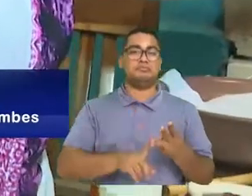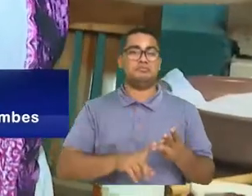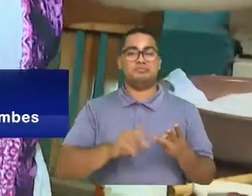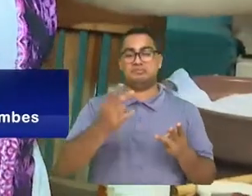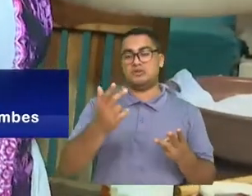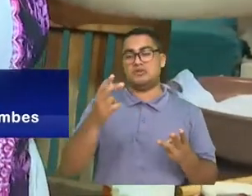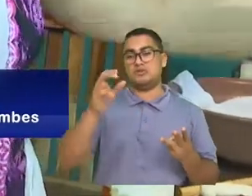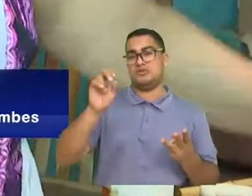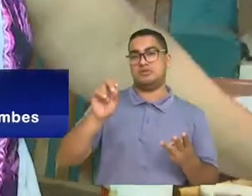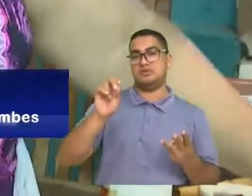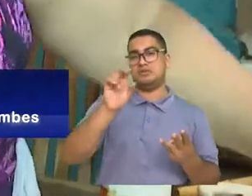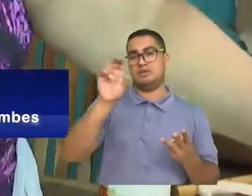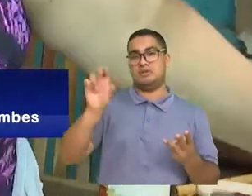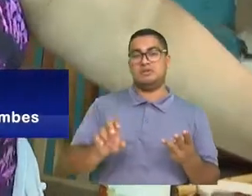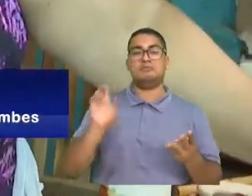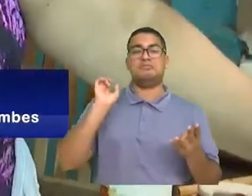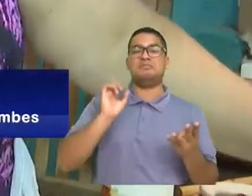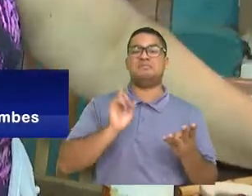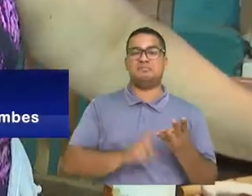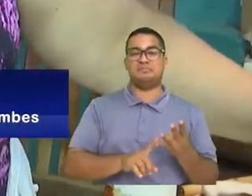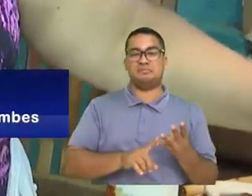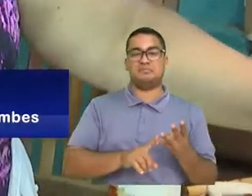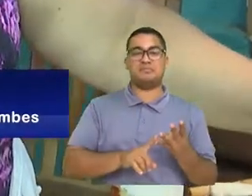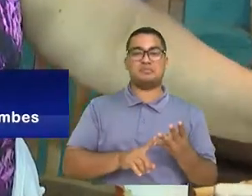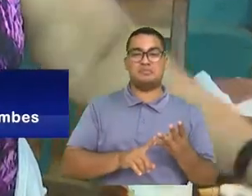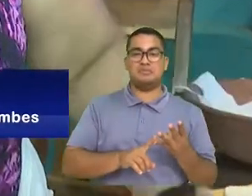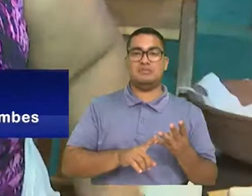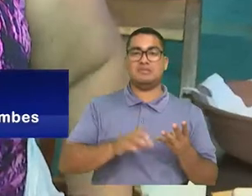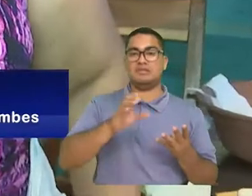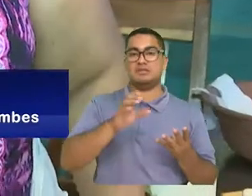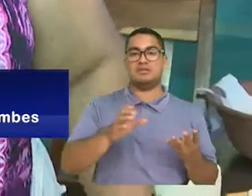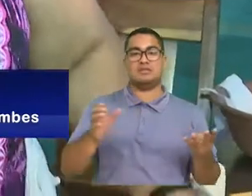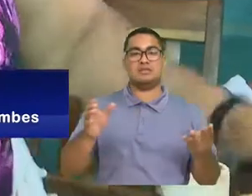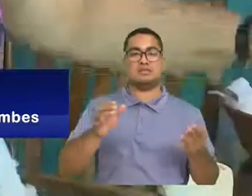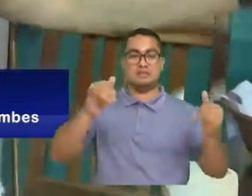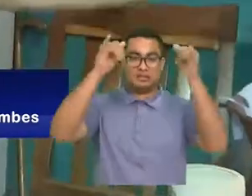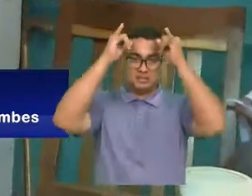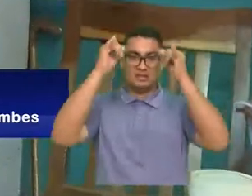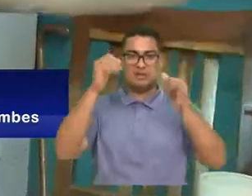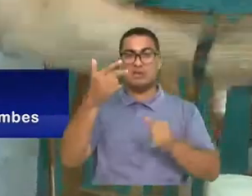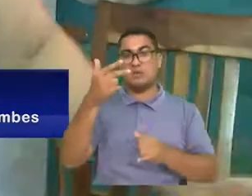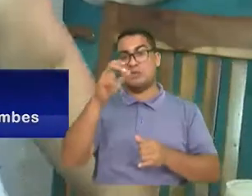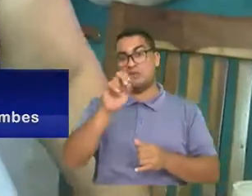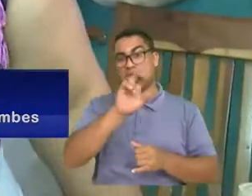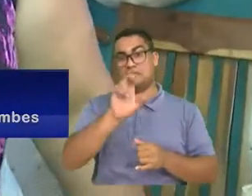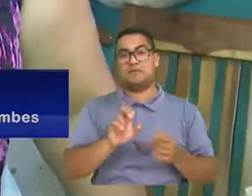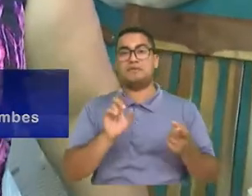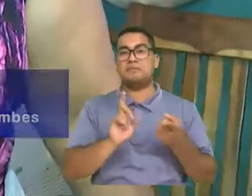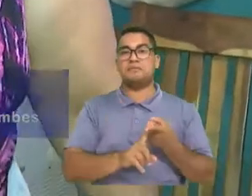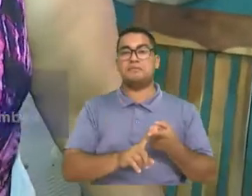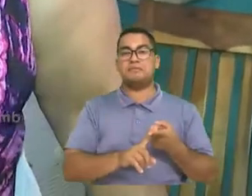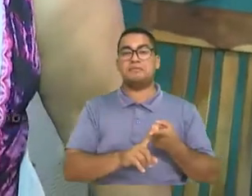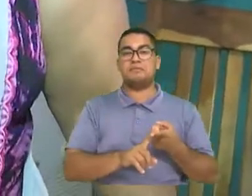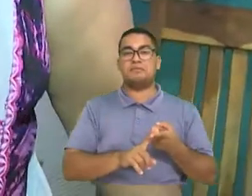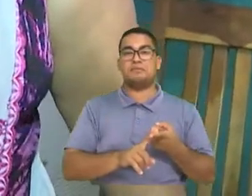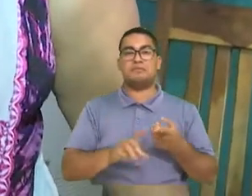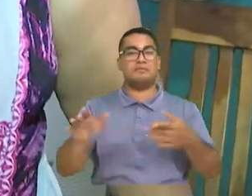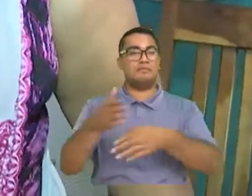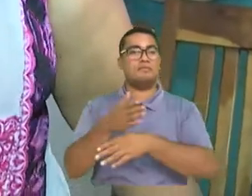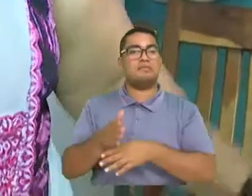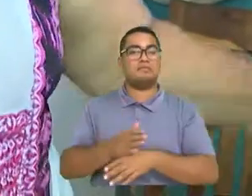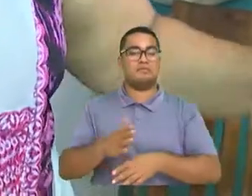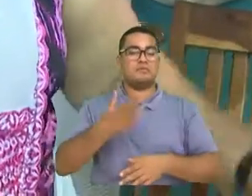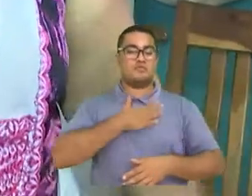a 80 la mano, la poste pierna a 80, la corona a 80. Y lo más barato son las cecinas y los ratones y los